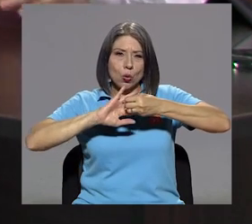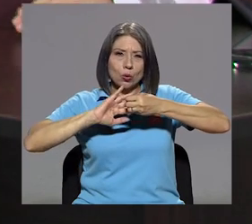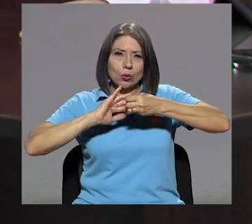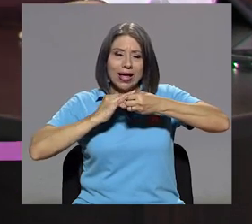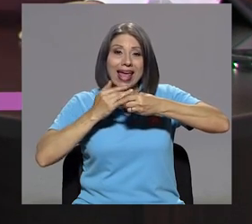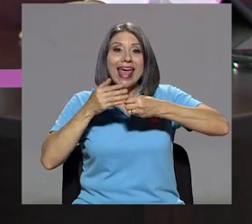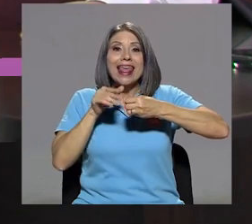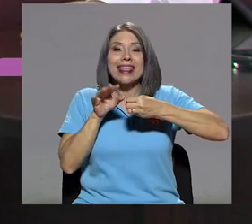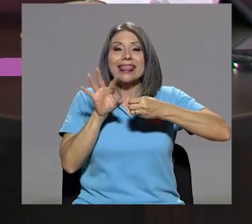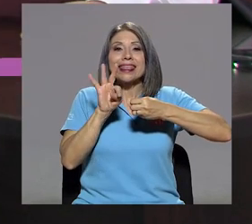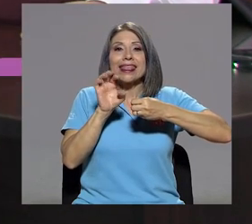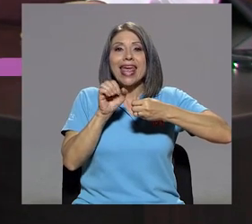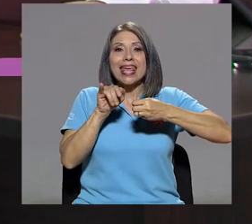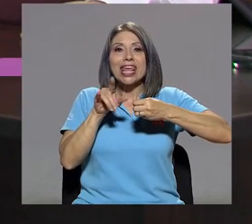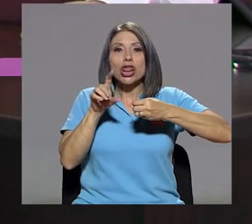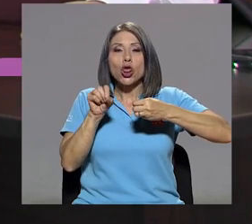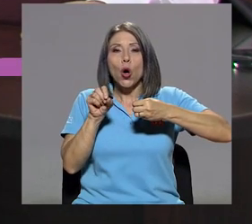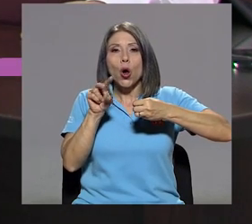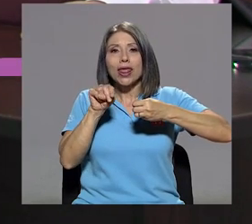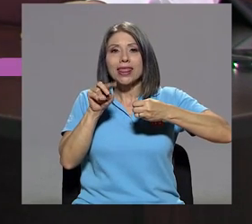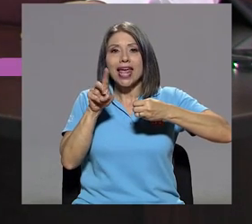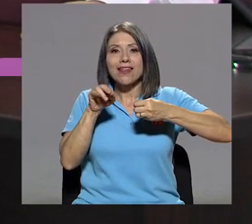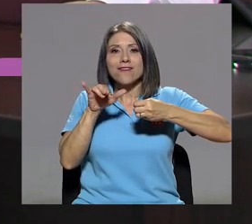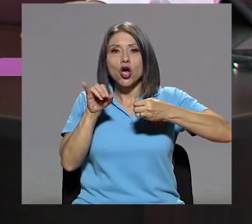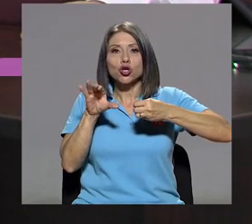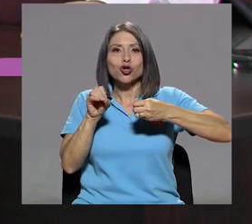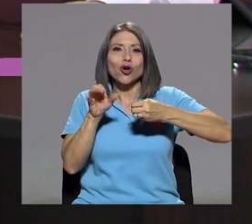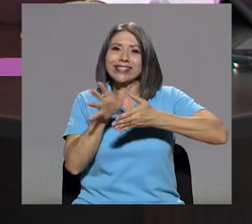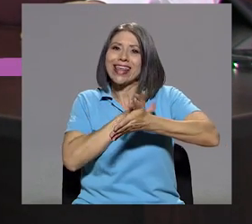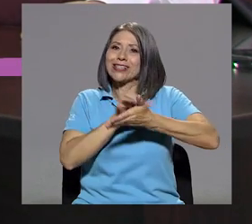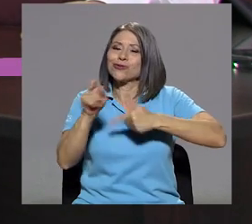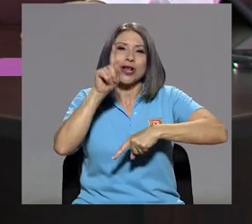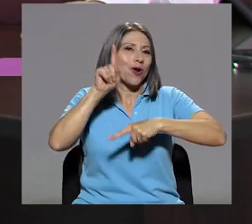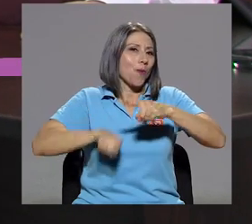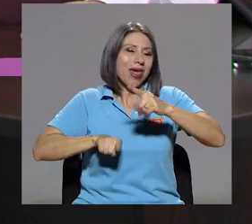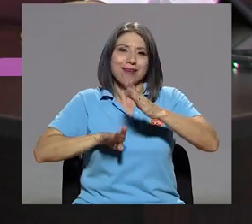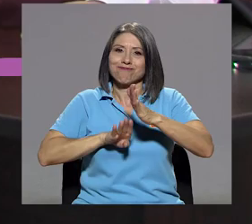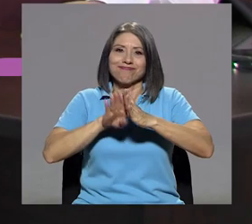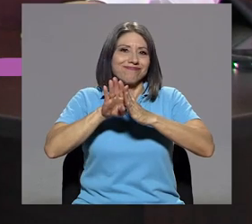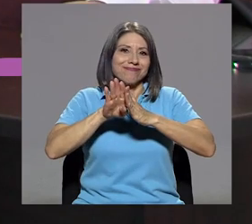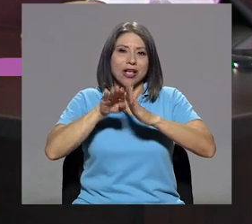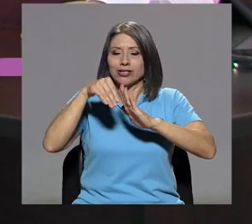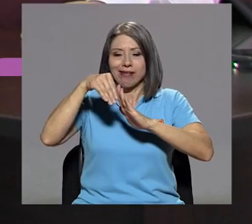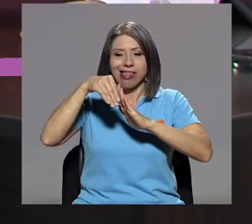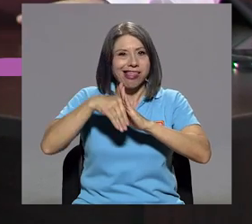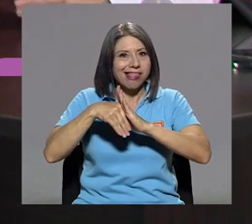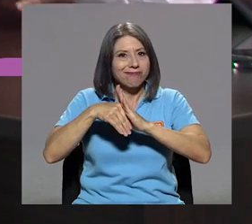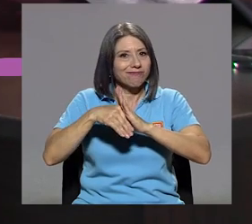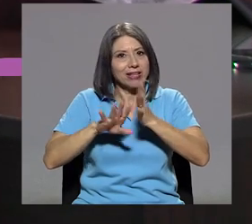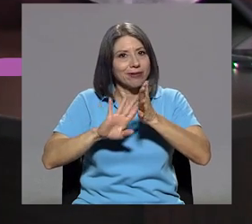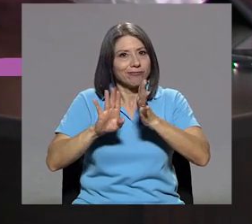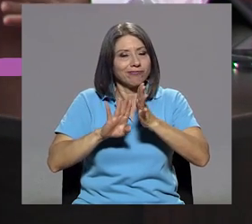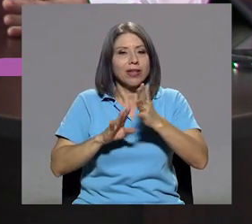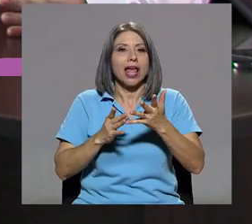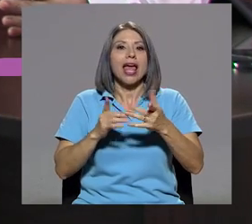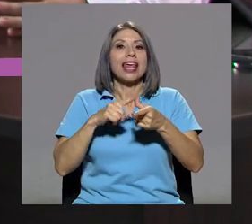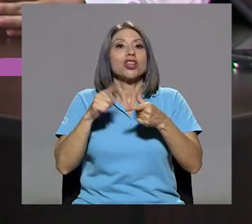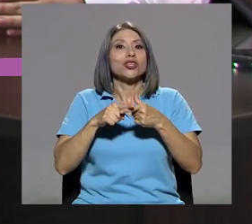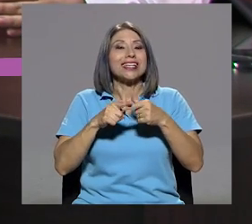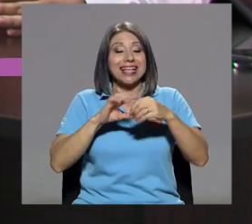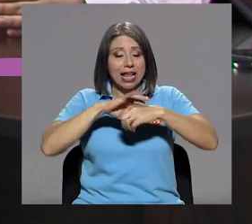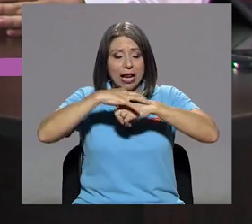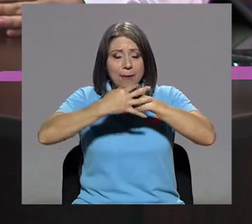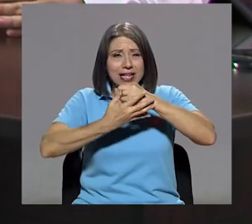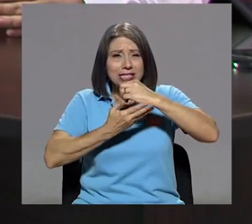Y el tejido nervioso tiene la particularidad de que no tiene capacidad de regeneración. Entonces, es un aumento en la presión